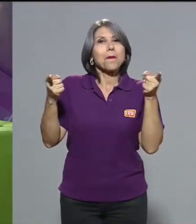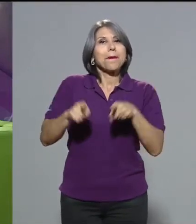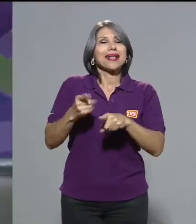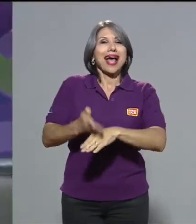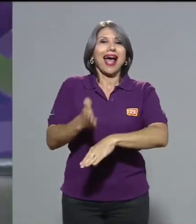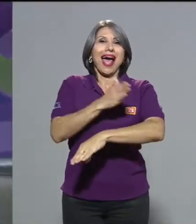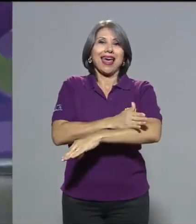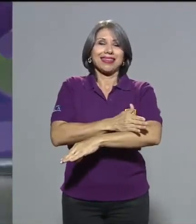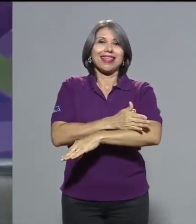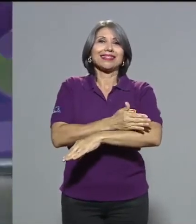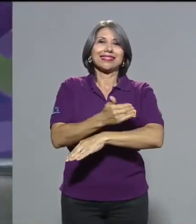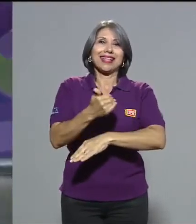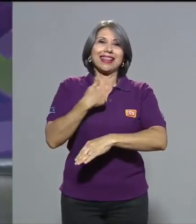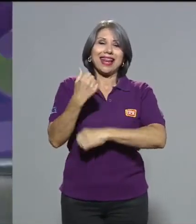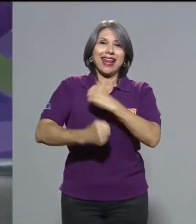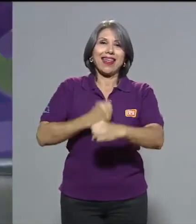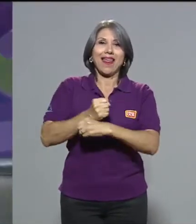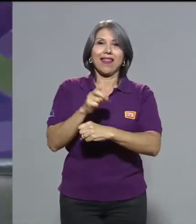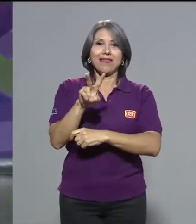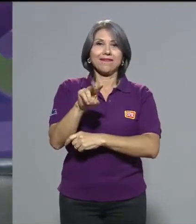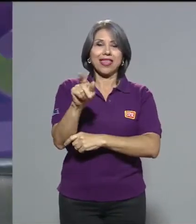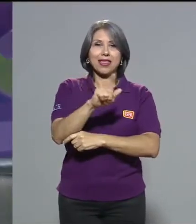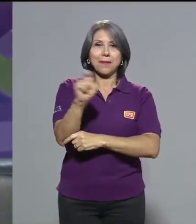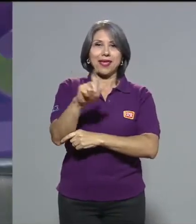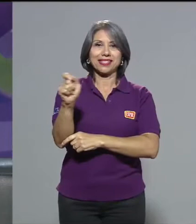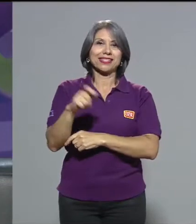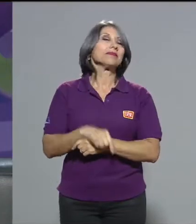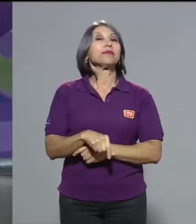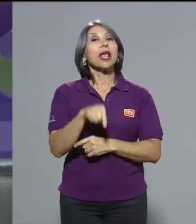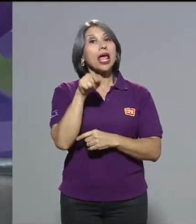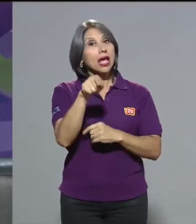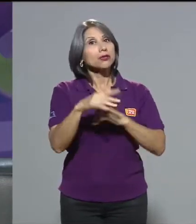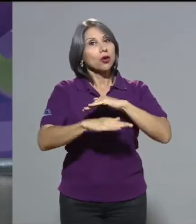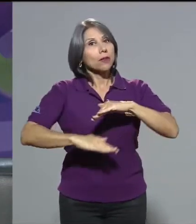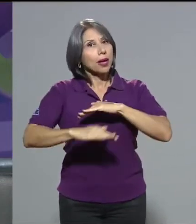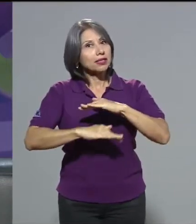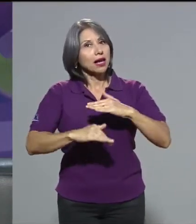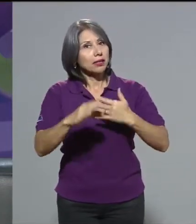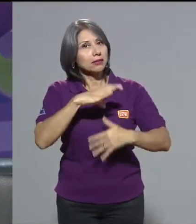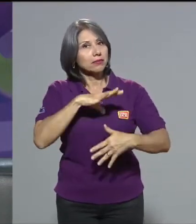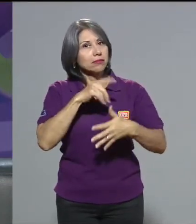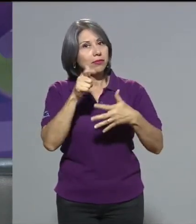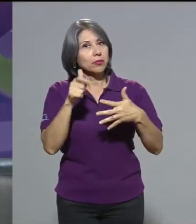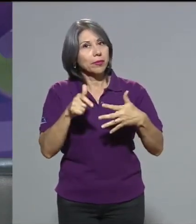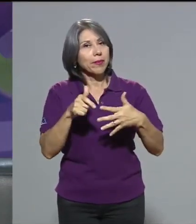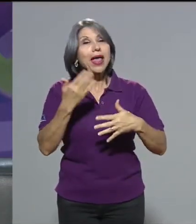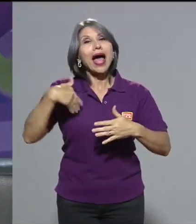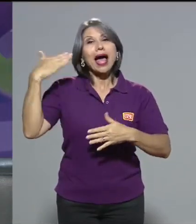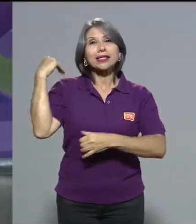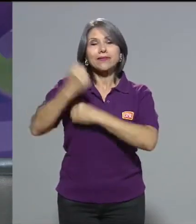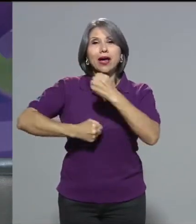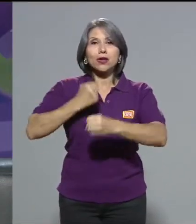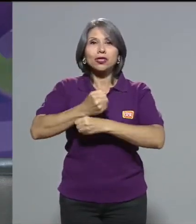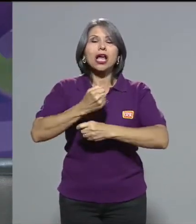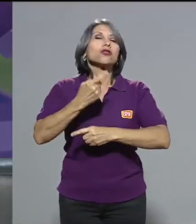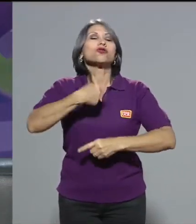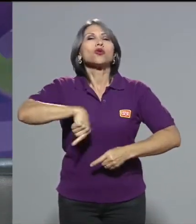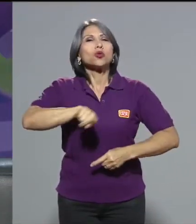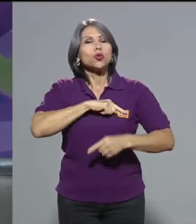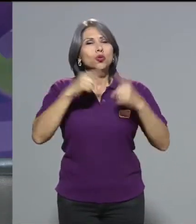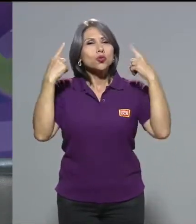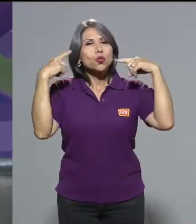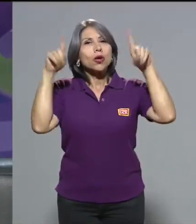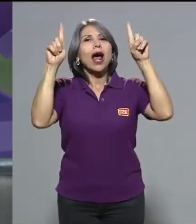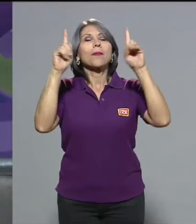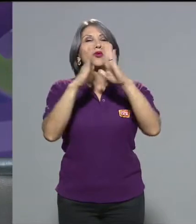¿verdad? Entonces, estas son las básicas, ¿verdad? Por supuesto, nosotros hace varios años logramos, está un poco desactualizado, pero que en